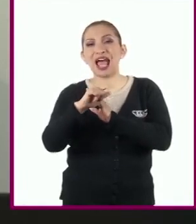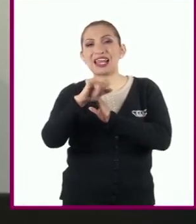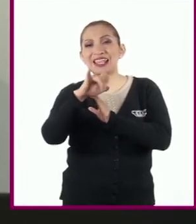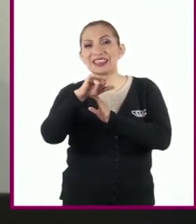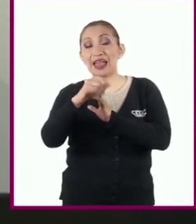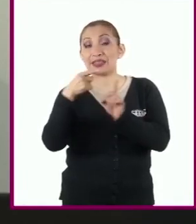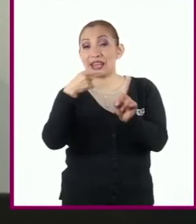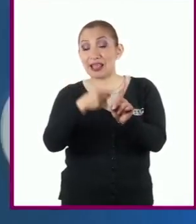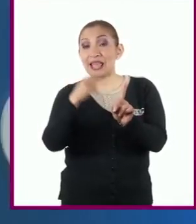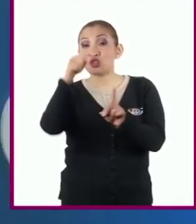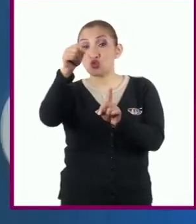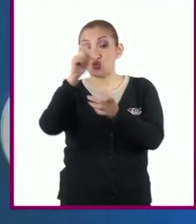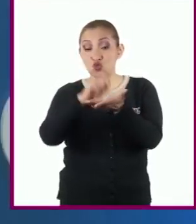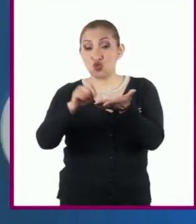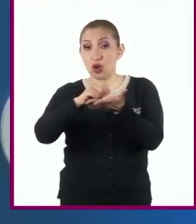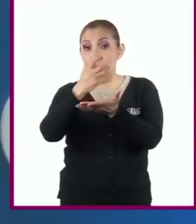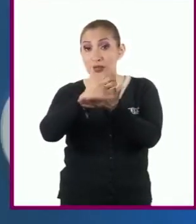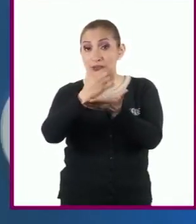en su cuaderno.